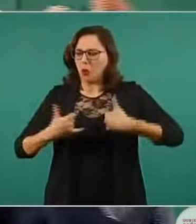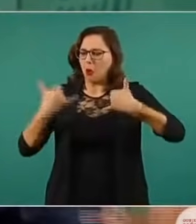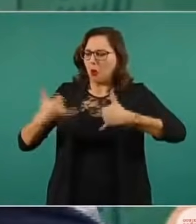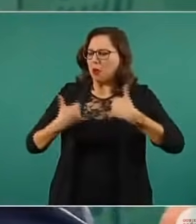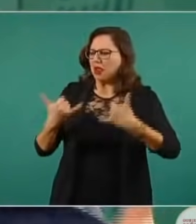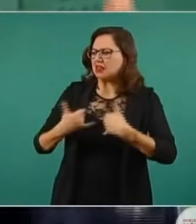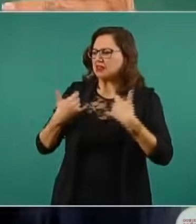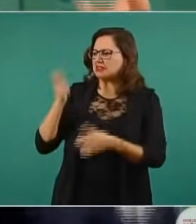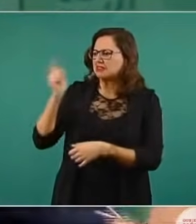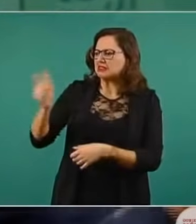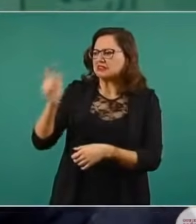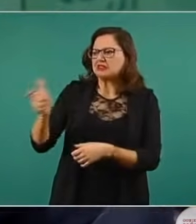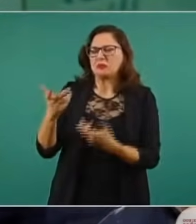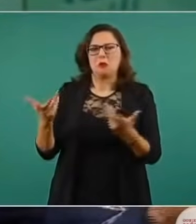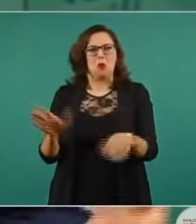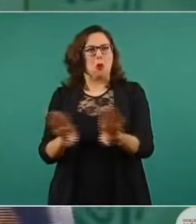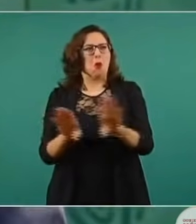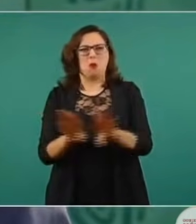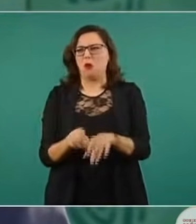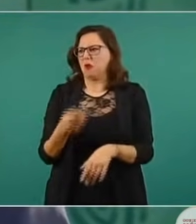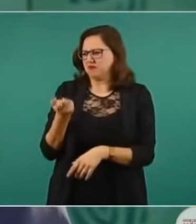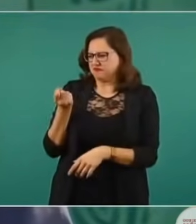da dinero a los ninis?